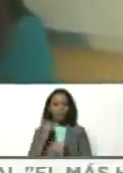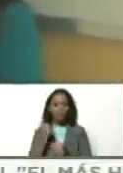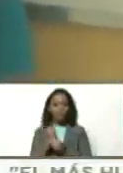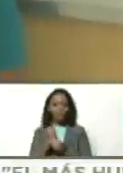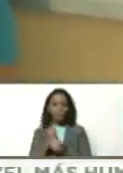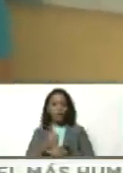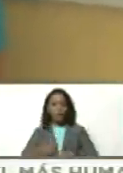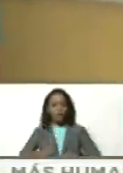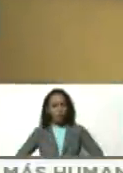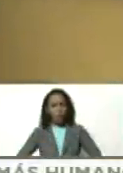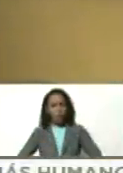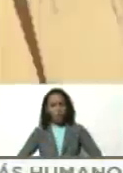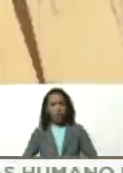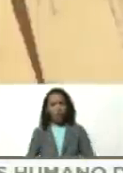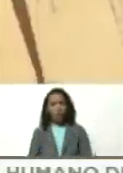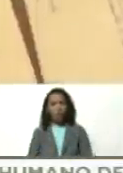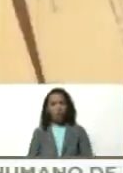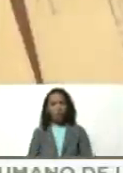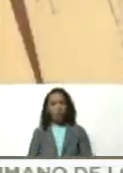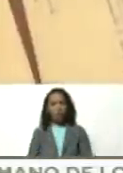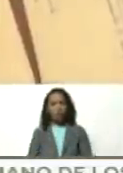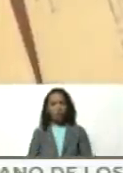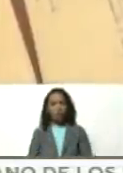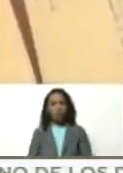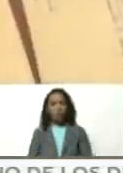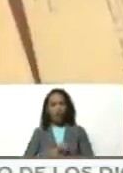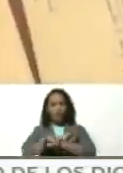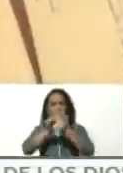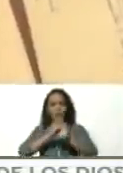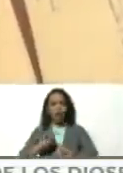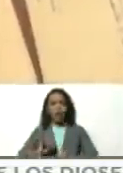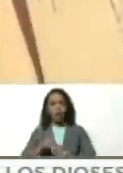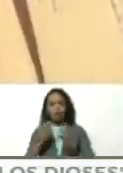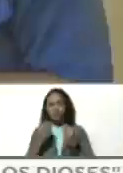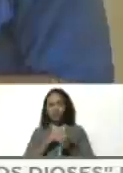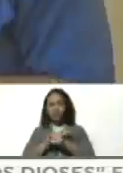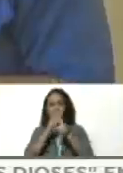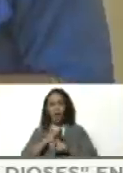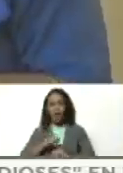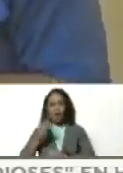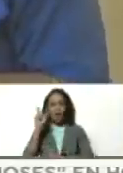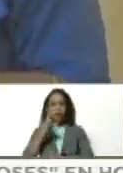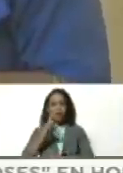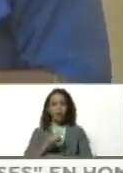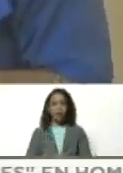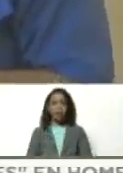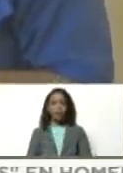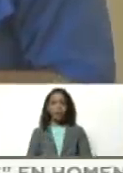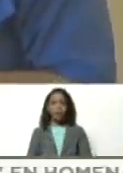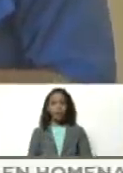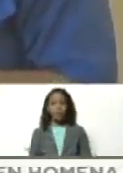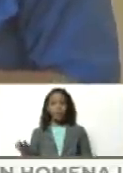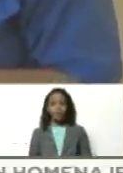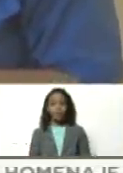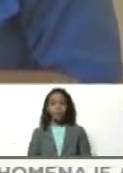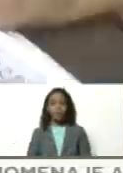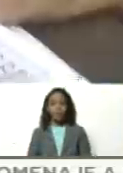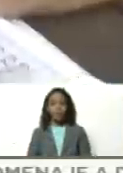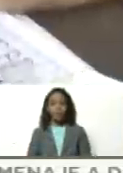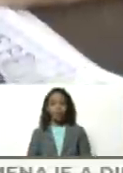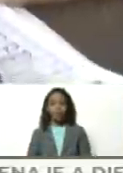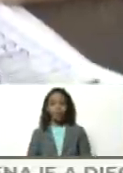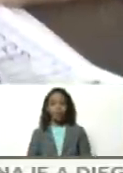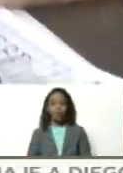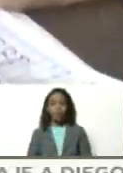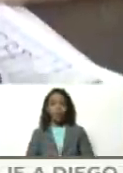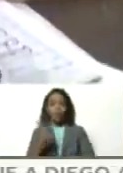con esfuerzo, con felicidad, mucha felicidad necesaria. Así que